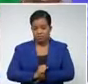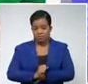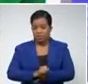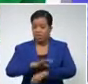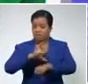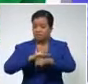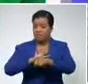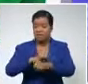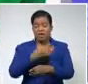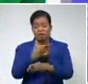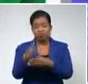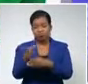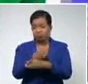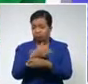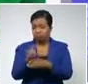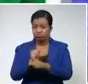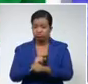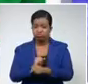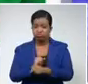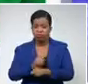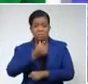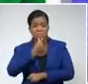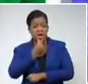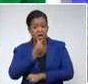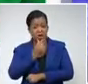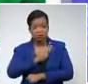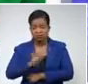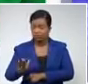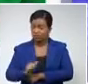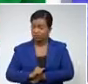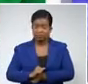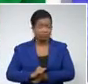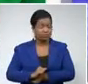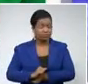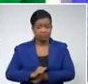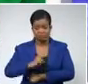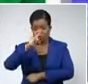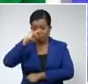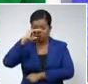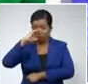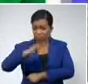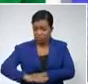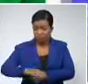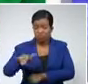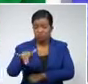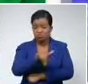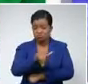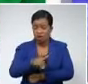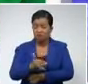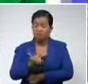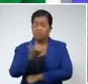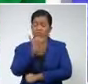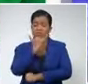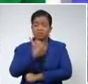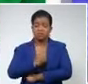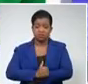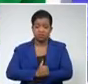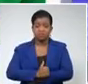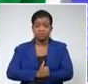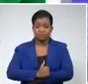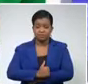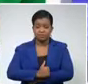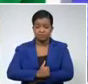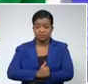que la comorbilidad era de los viejos, no, los viejos nosotros no tenemos comorbilidades, pero hay niños que lamentablemente tienen